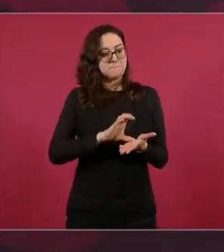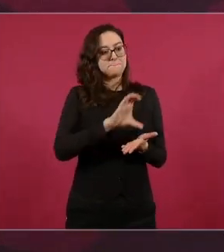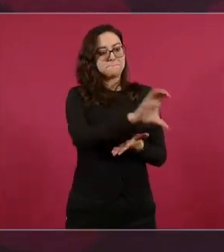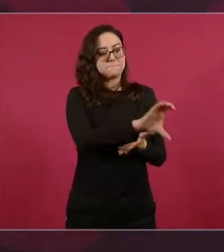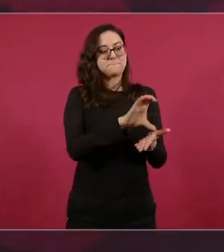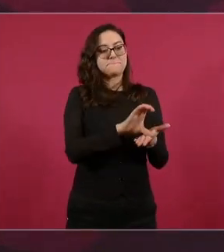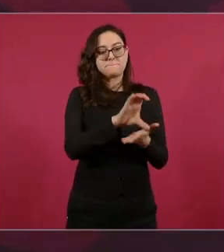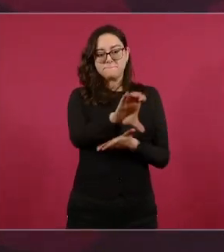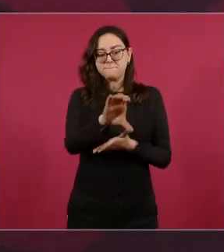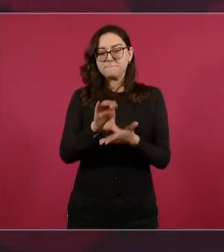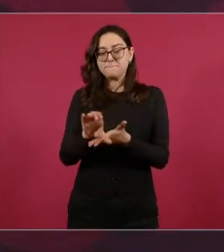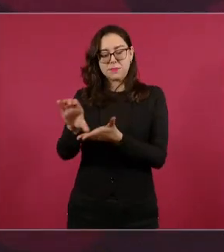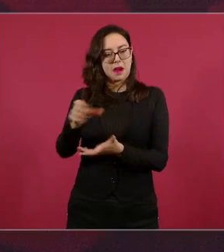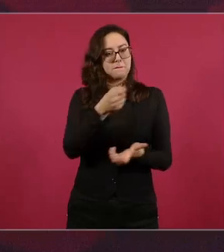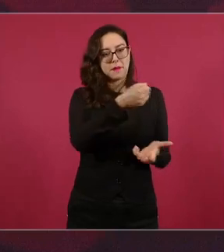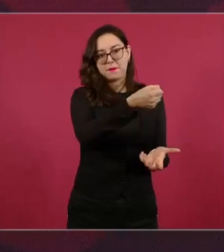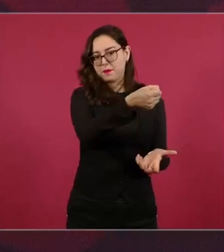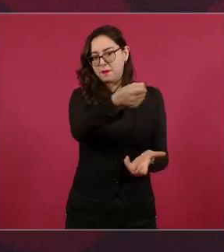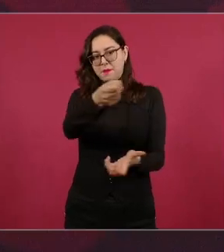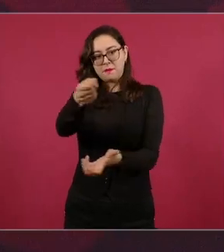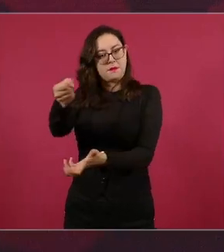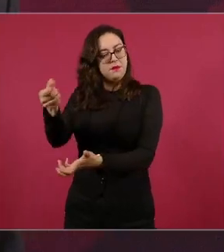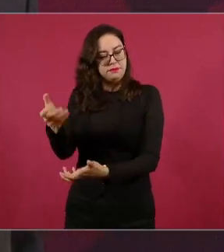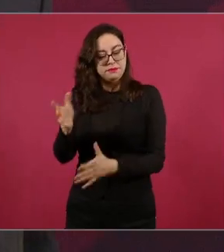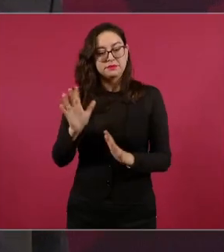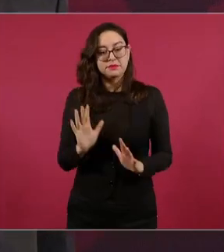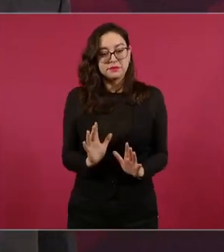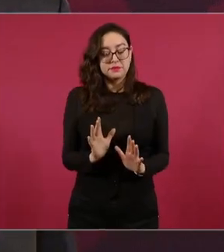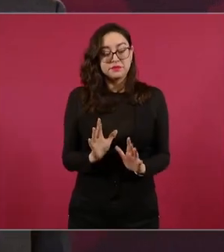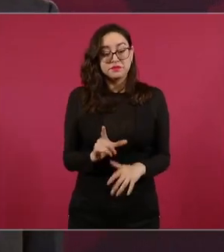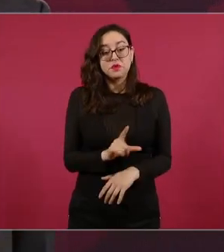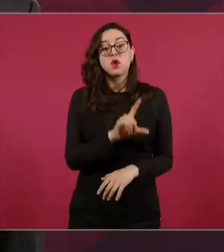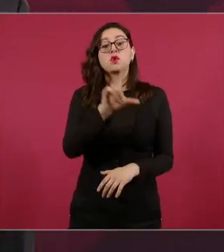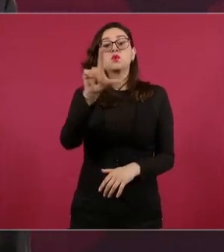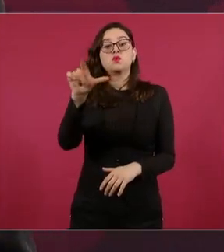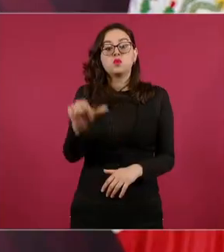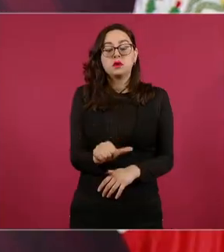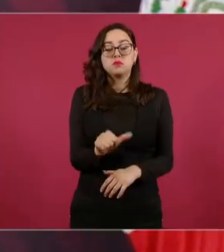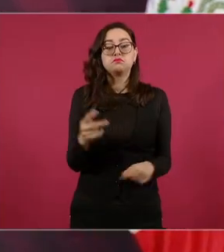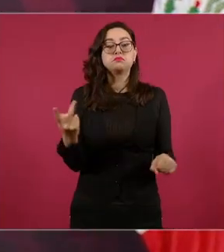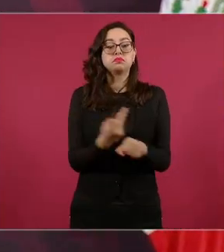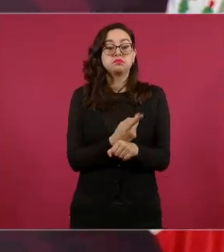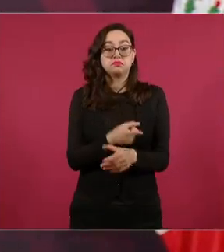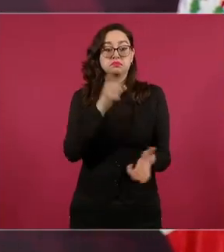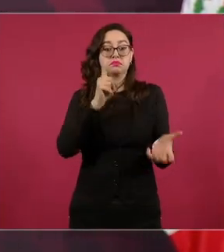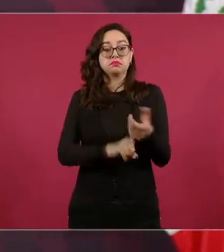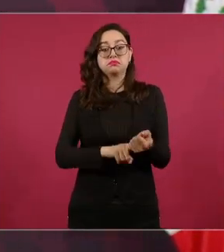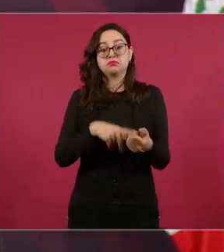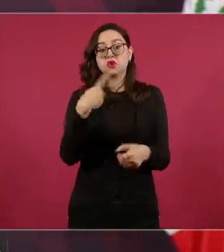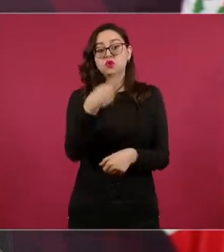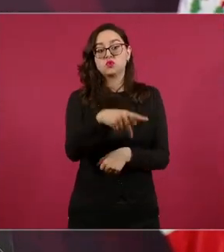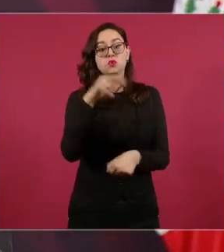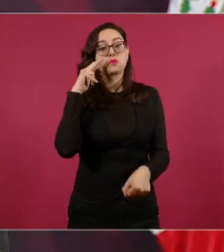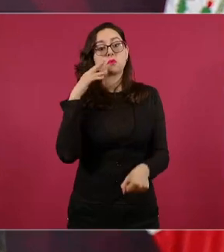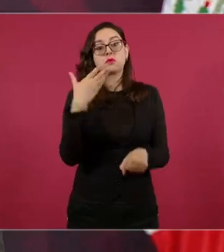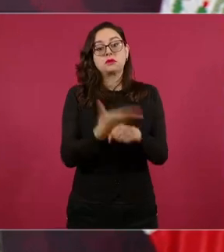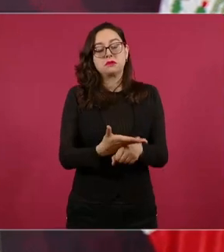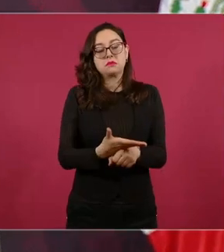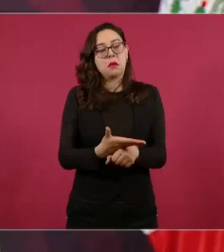a los estados y se desviaban los fondos